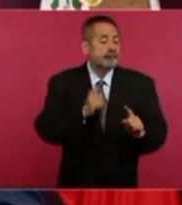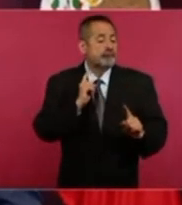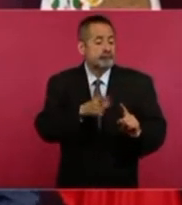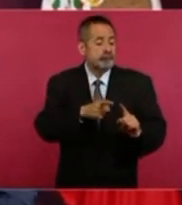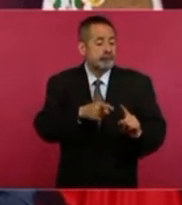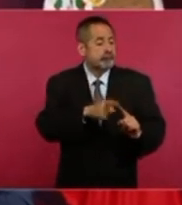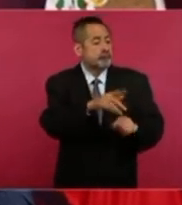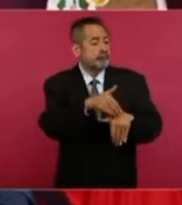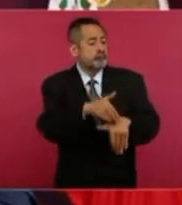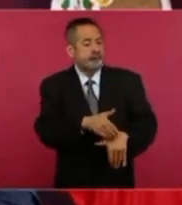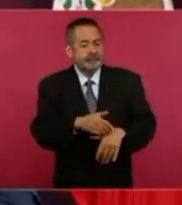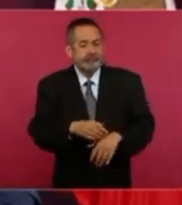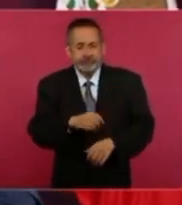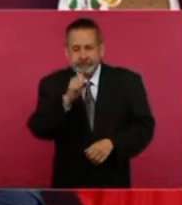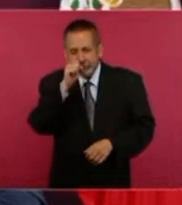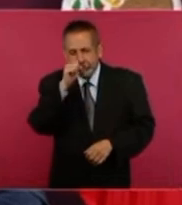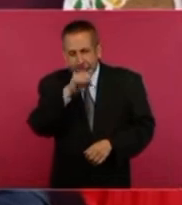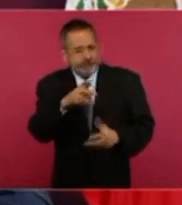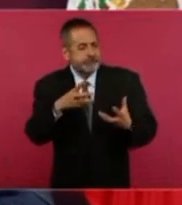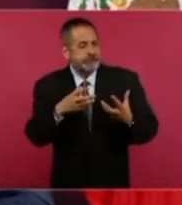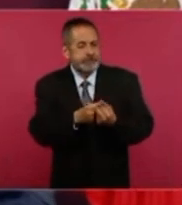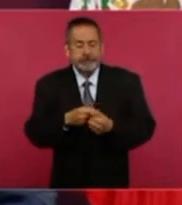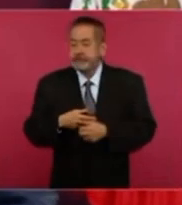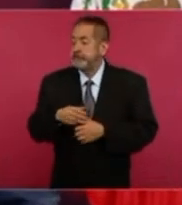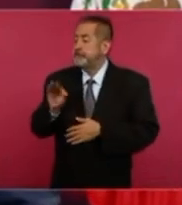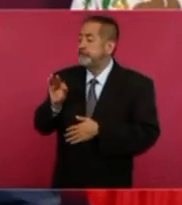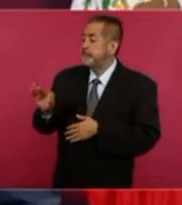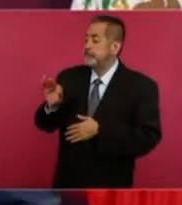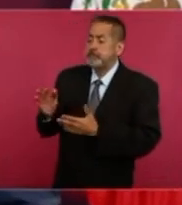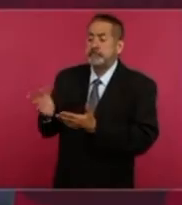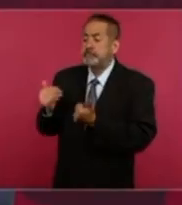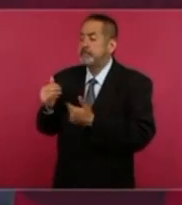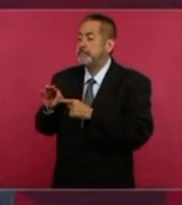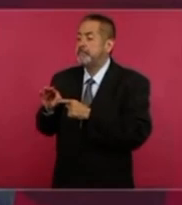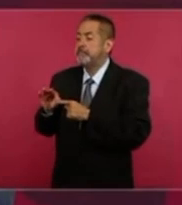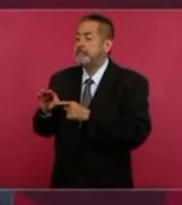vinculadas a los mismos traficantes de personas,